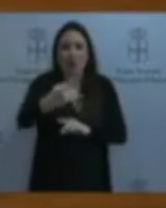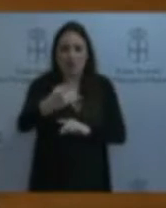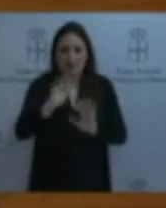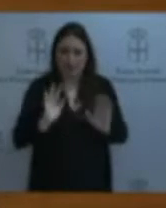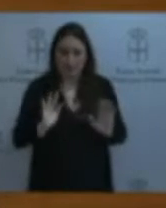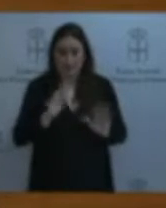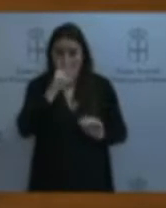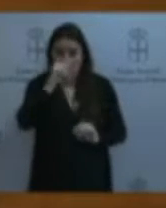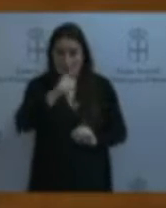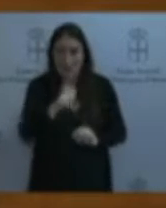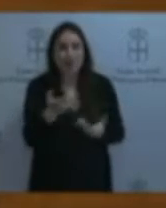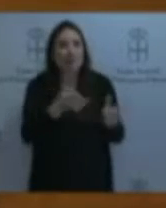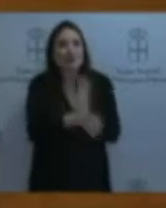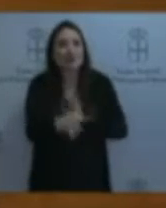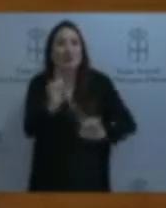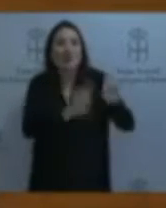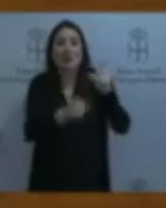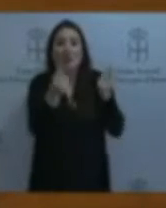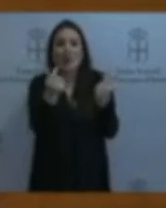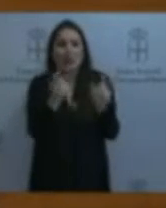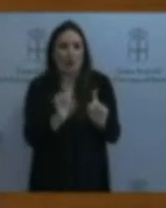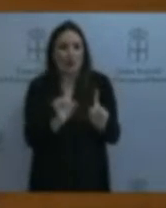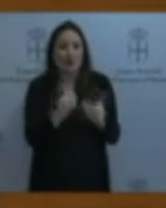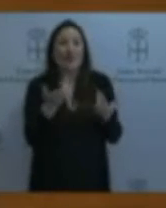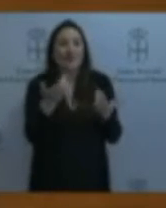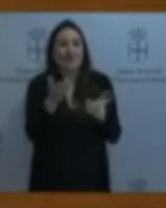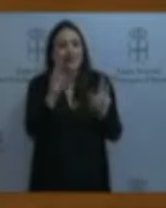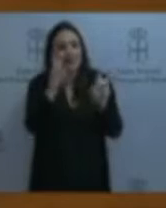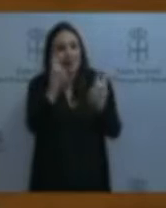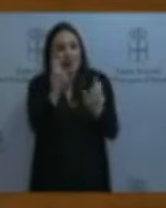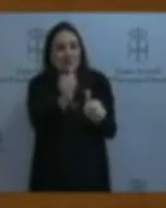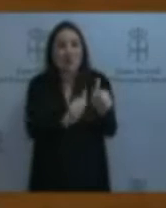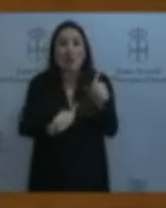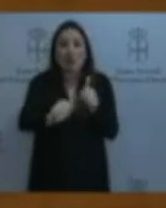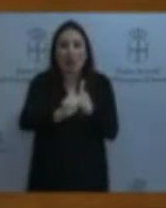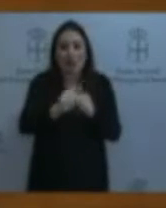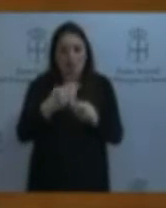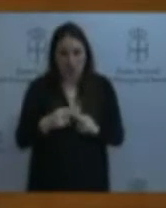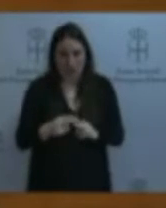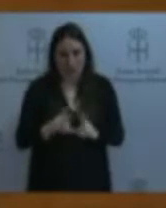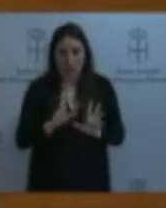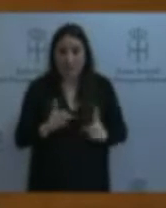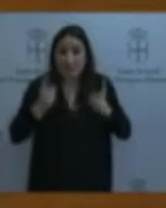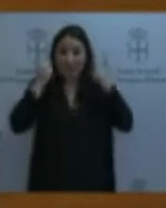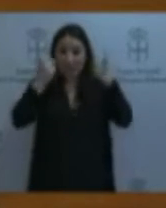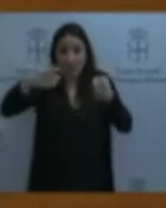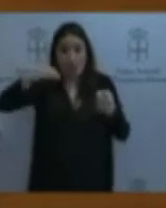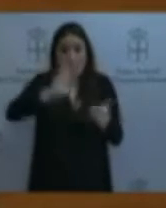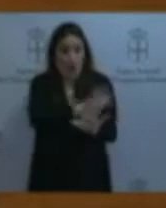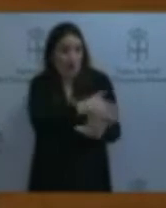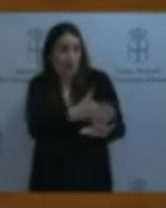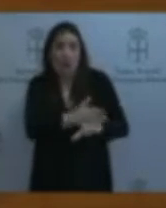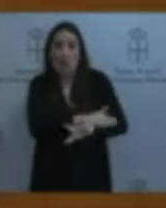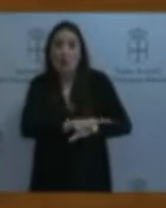tanto, como ven, no es un problema simplemente de dinero, es de prioridad política. Por eso no se entiende que el único esfuerzo que haya hecho el Gobierno haya